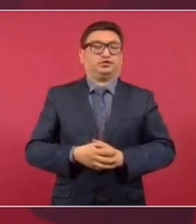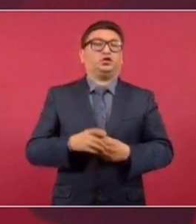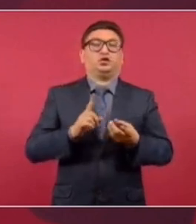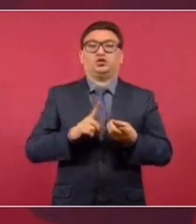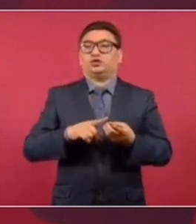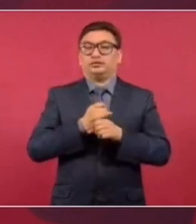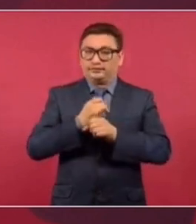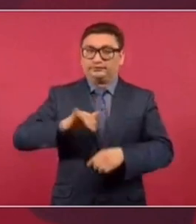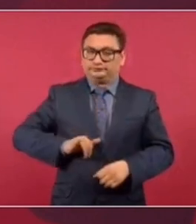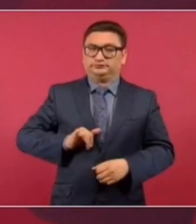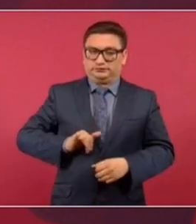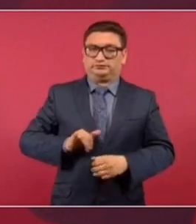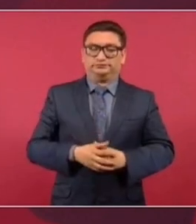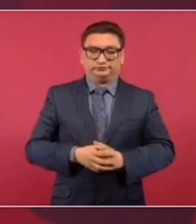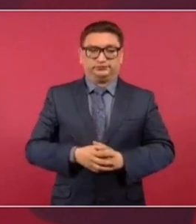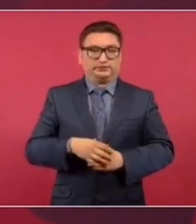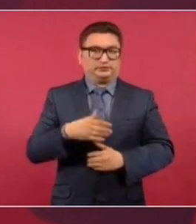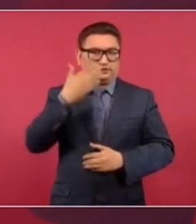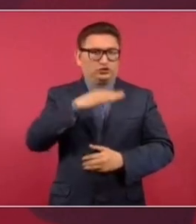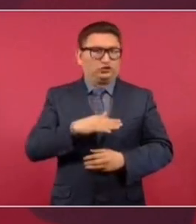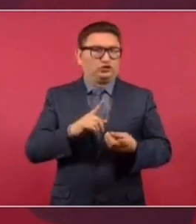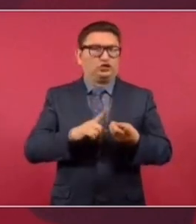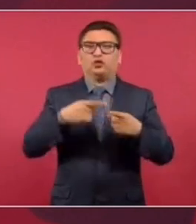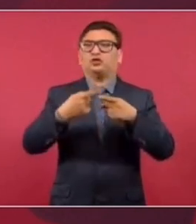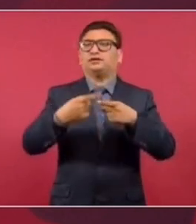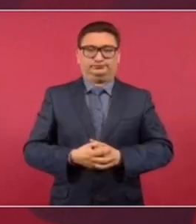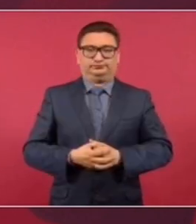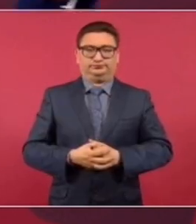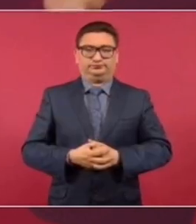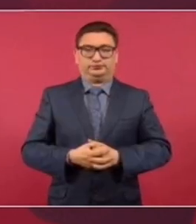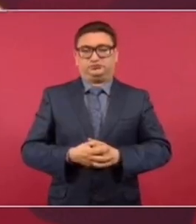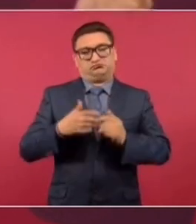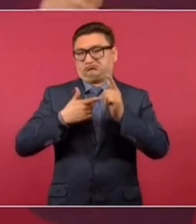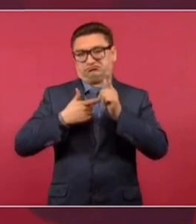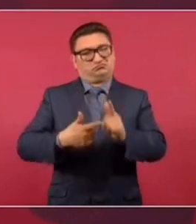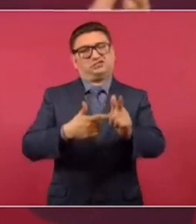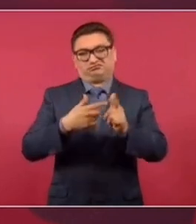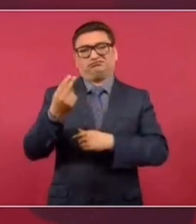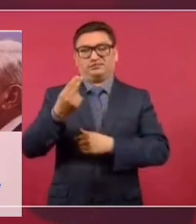entonces es interesante saber quién lo está produciendo. Y hay que seguir